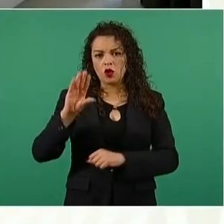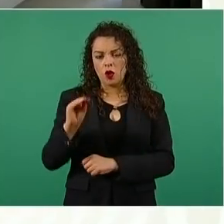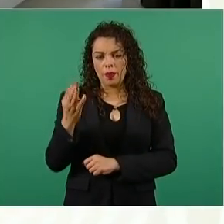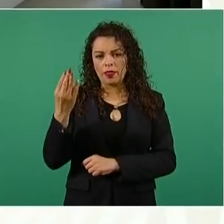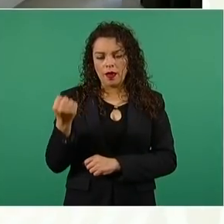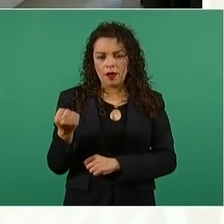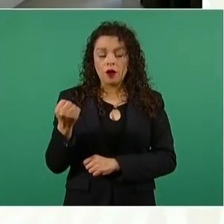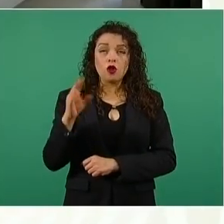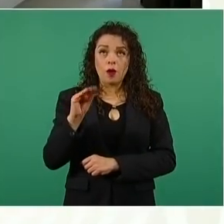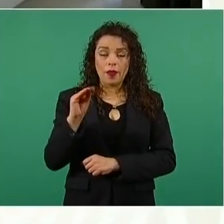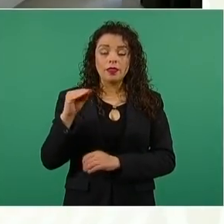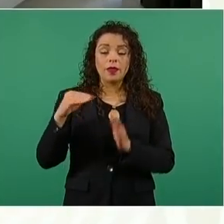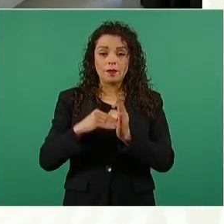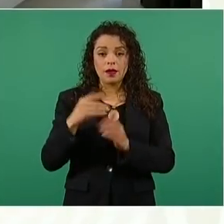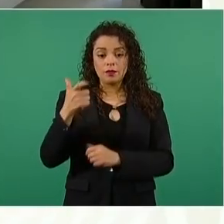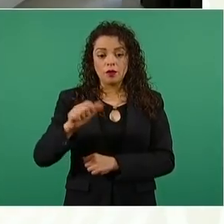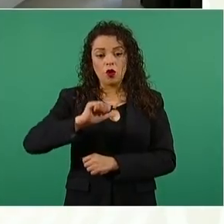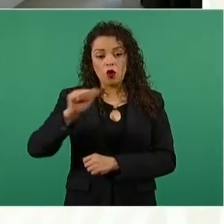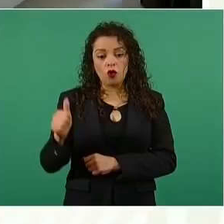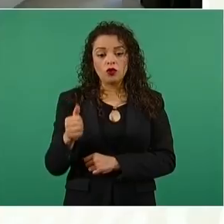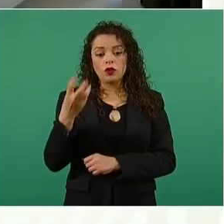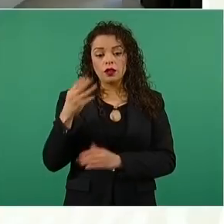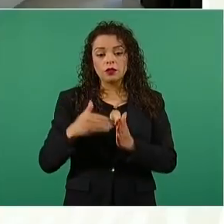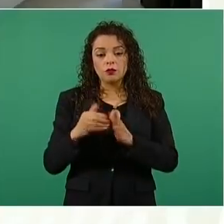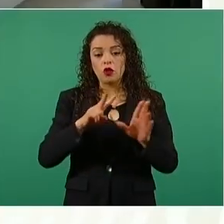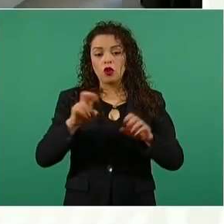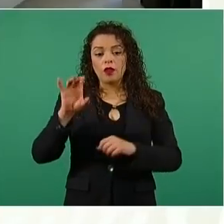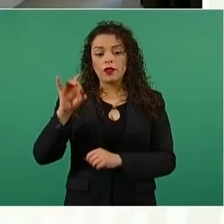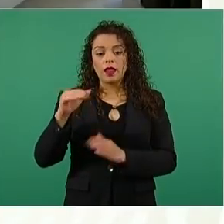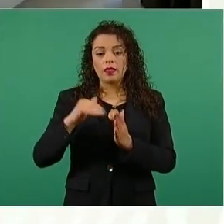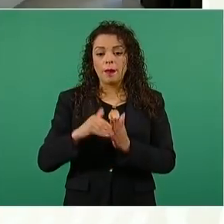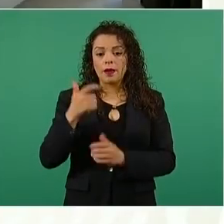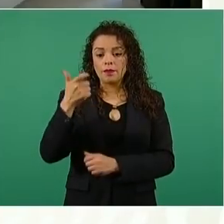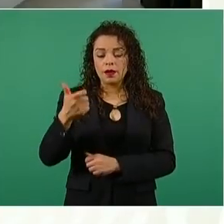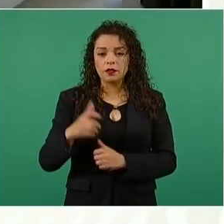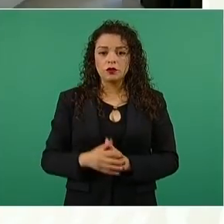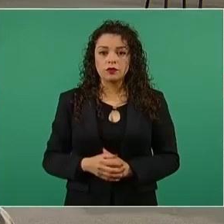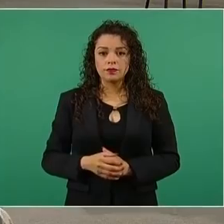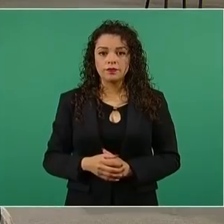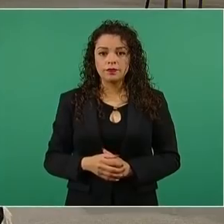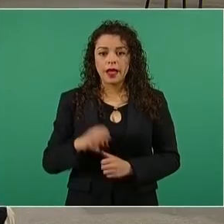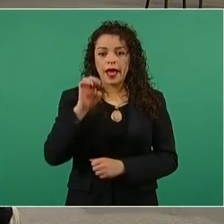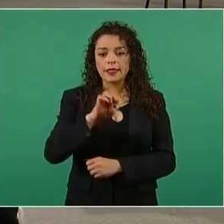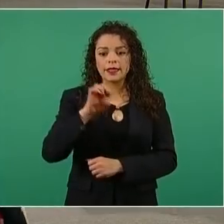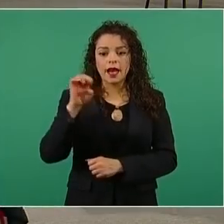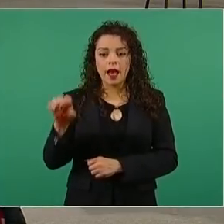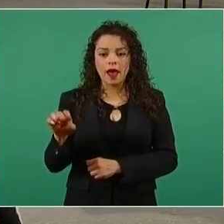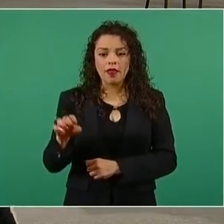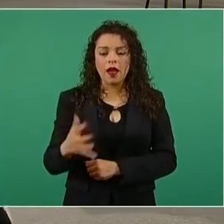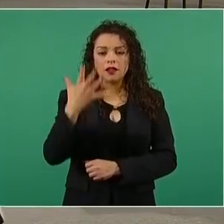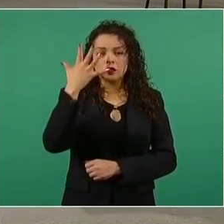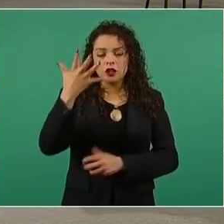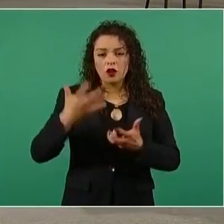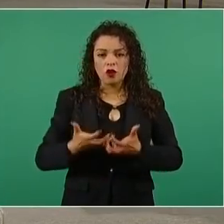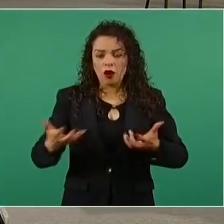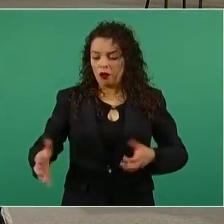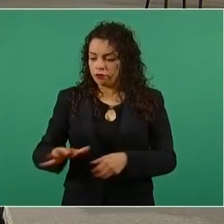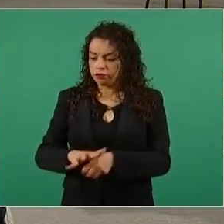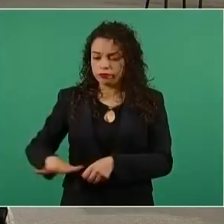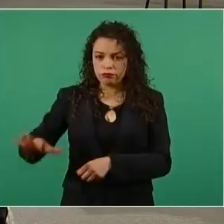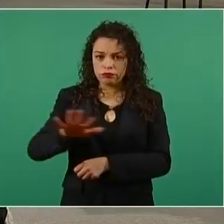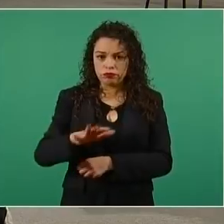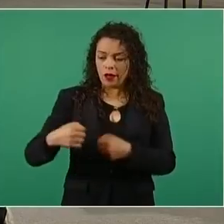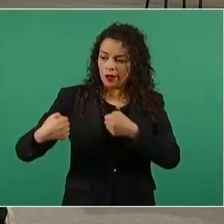y otro de 3.230.000 pesos. Y en Ensenada tenemos cinco terrenos junto al